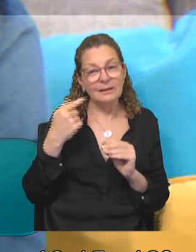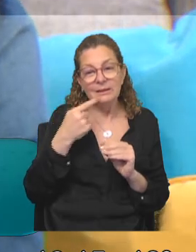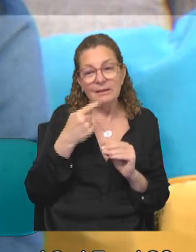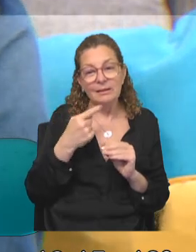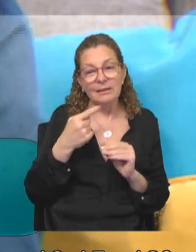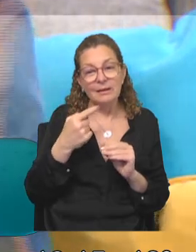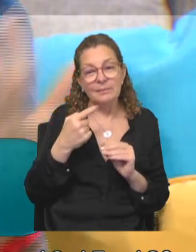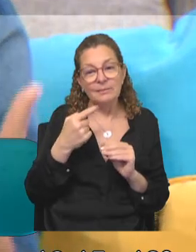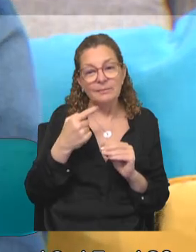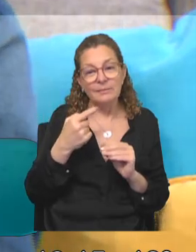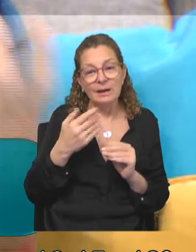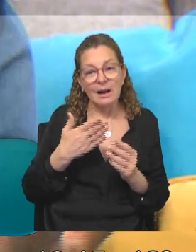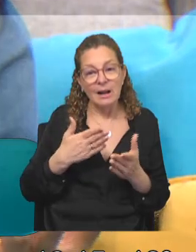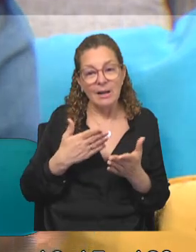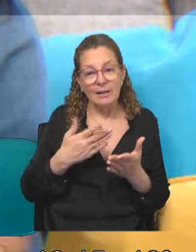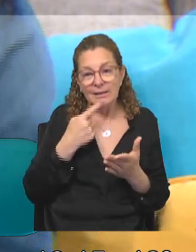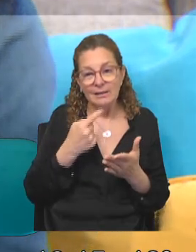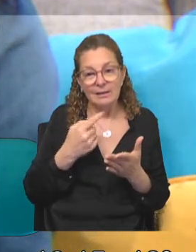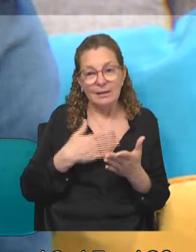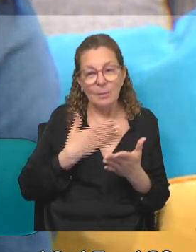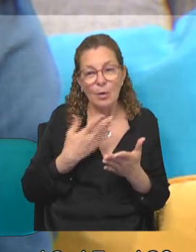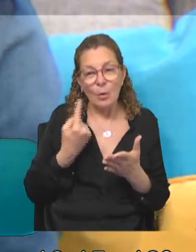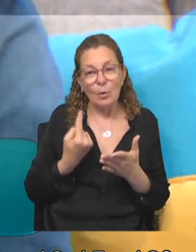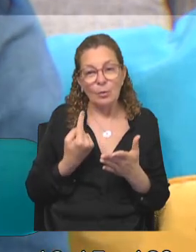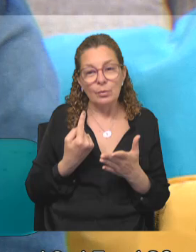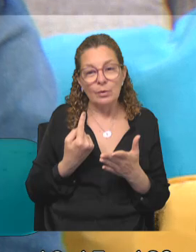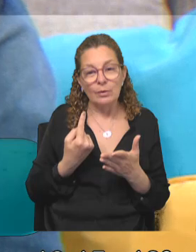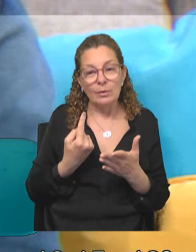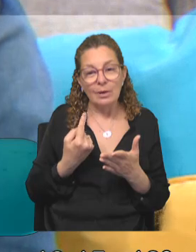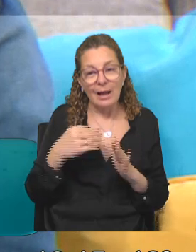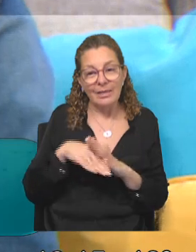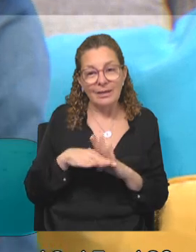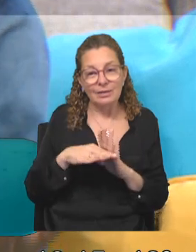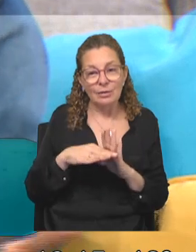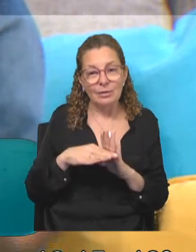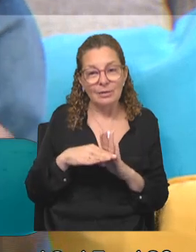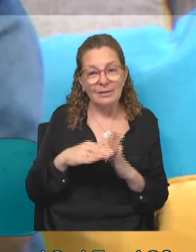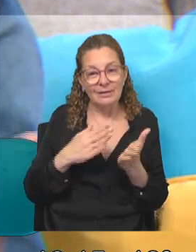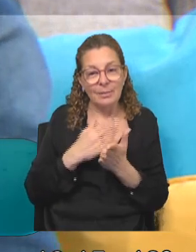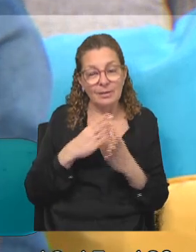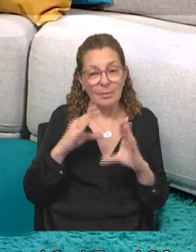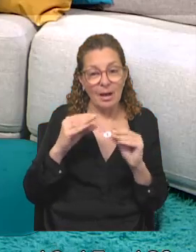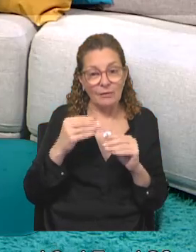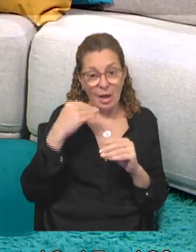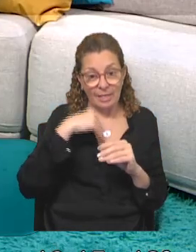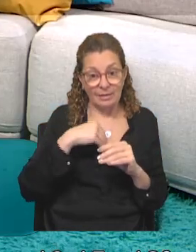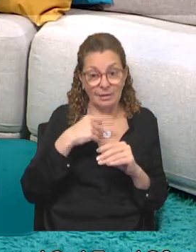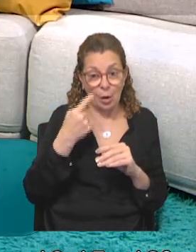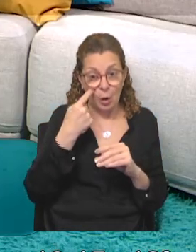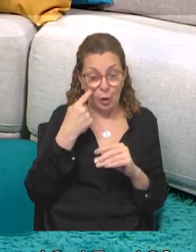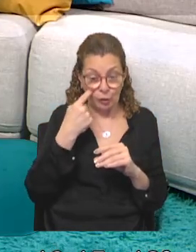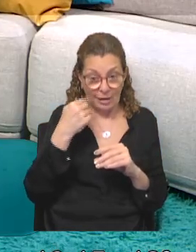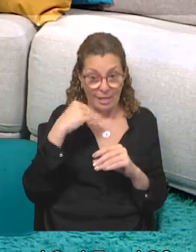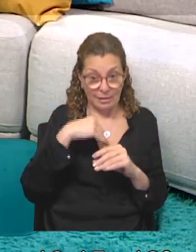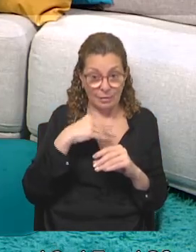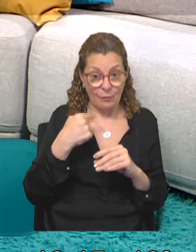de ese halago exacerbado, de que uno en el fuero interno, siempre uno dialoga consigo mismo y se conoce.